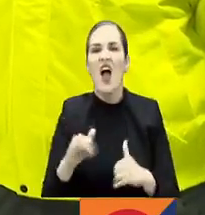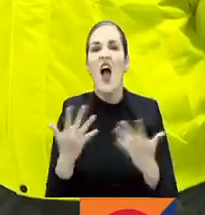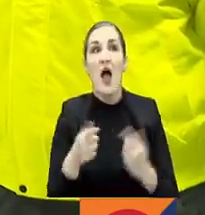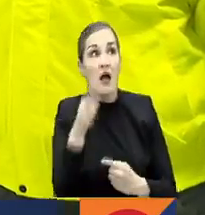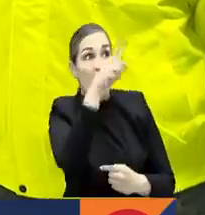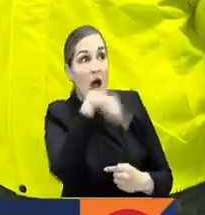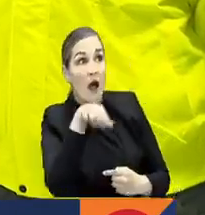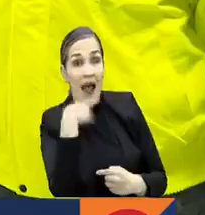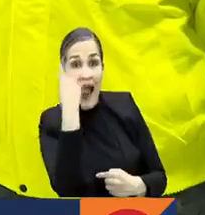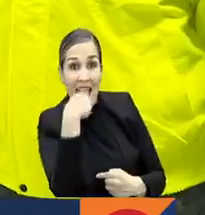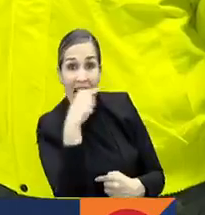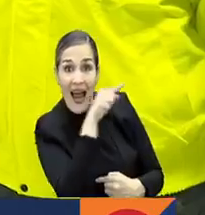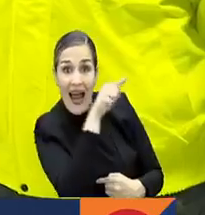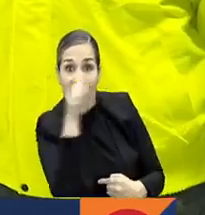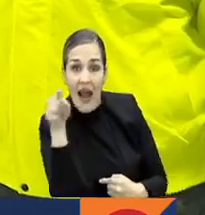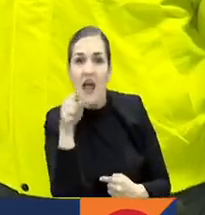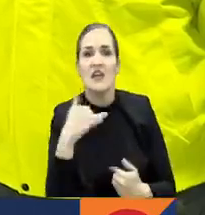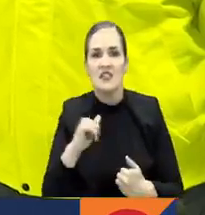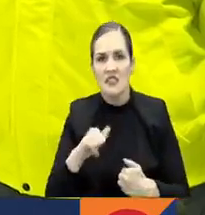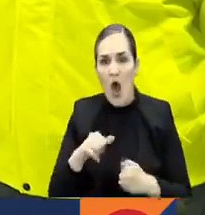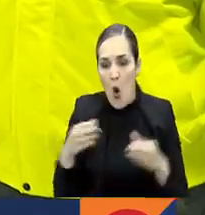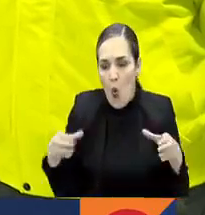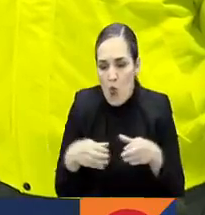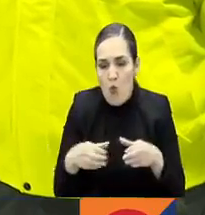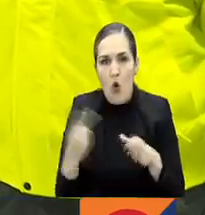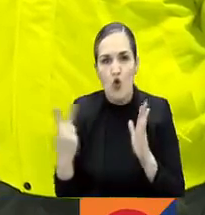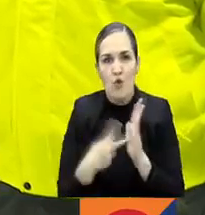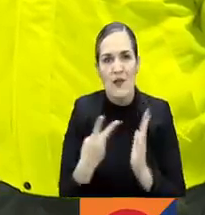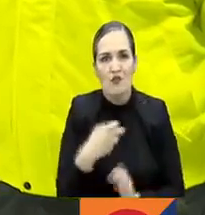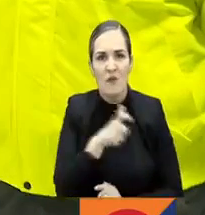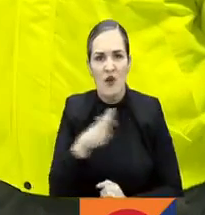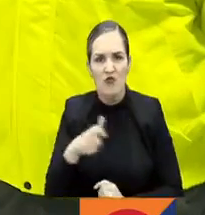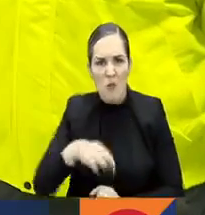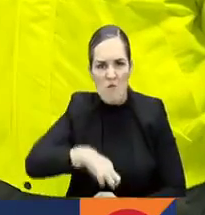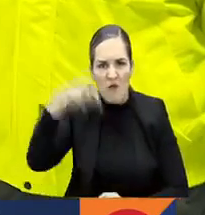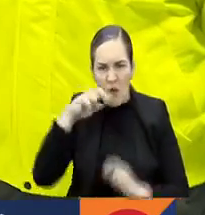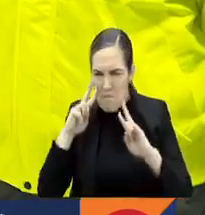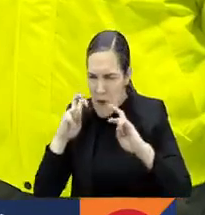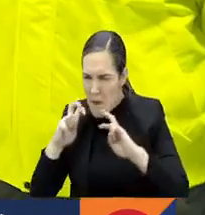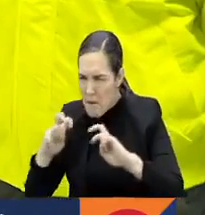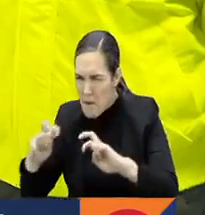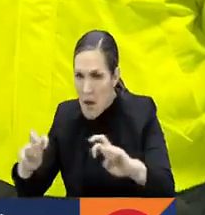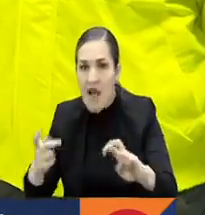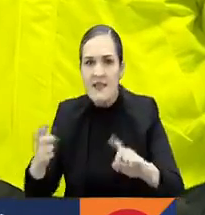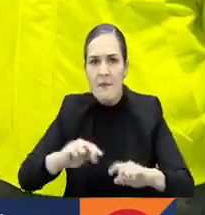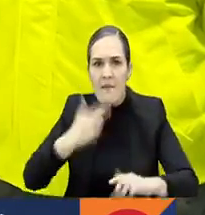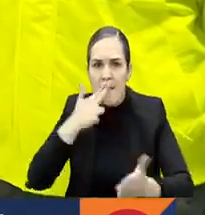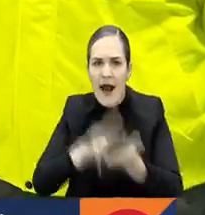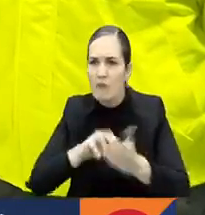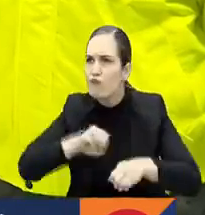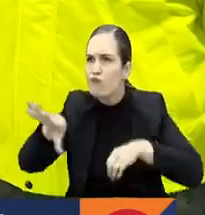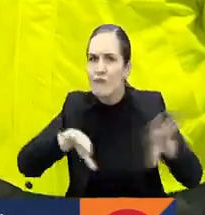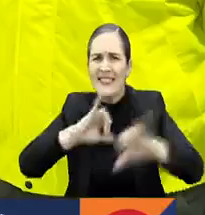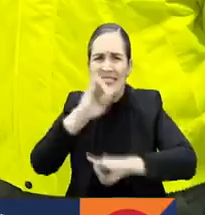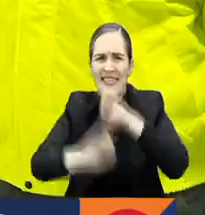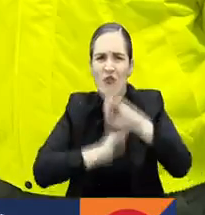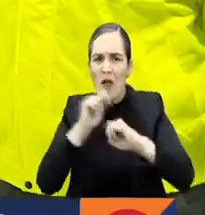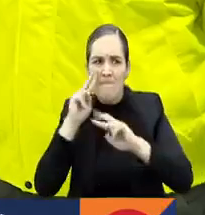2.200 uniformados para hacer labores de inteligencia y también se emitieron circulares de búsqueda internacional.